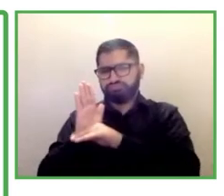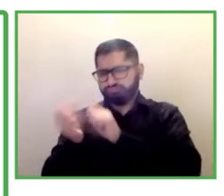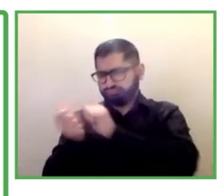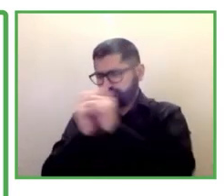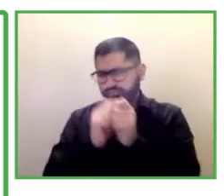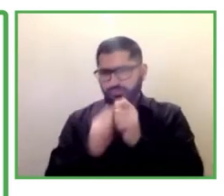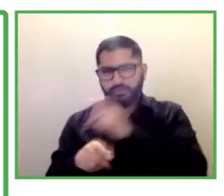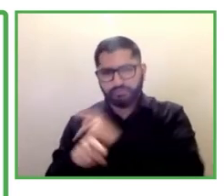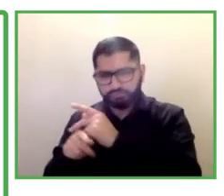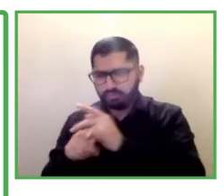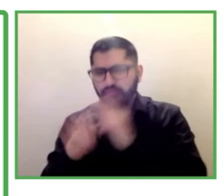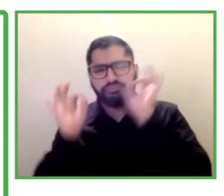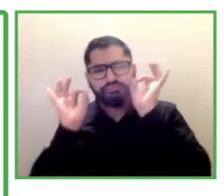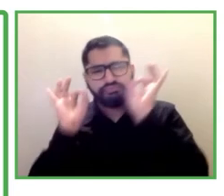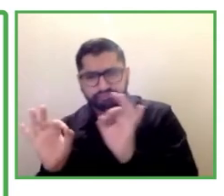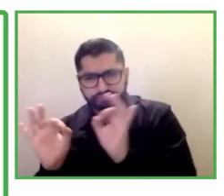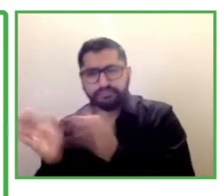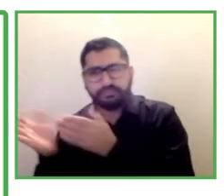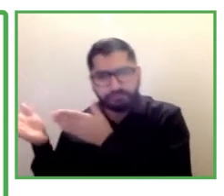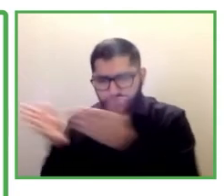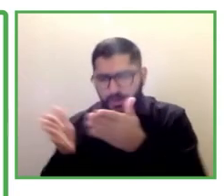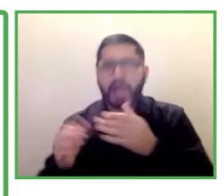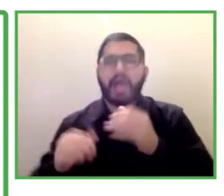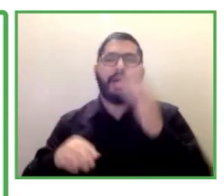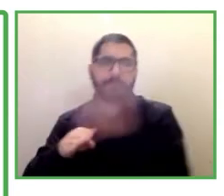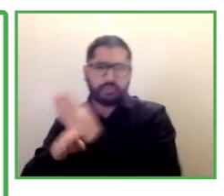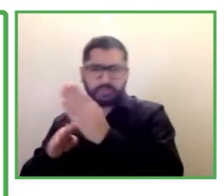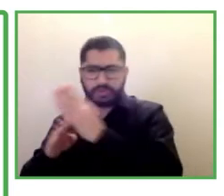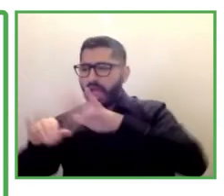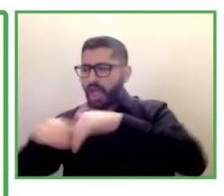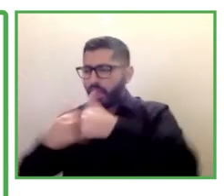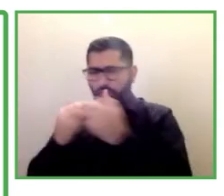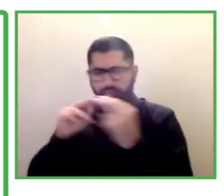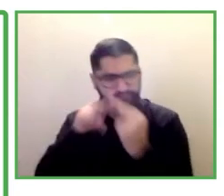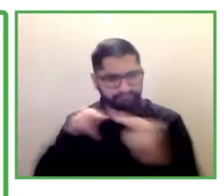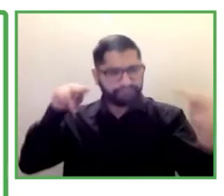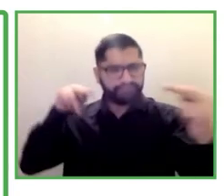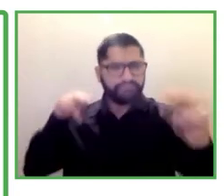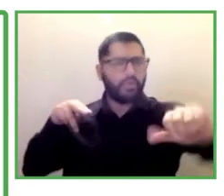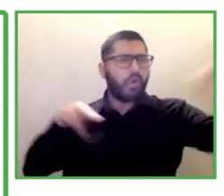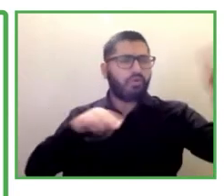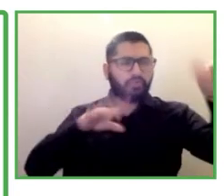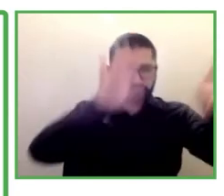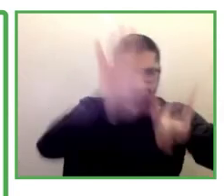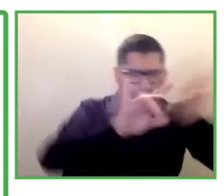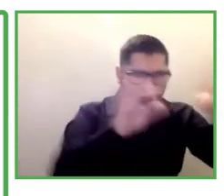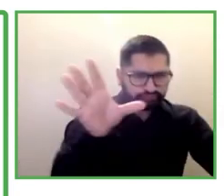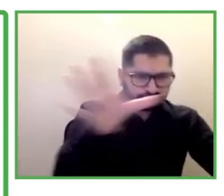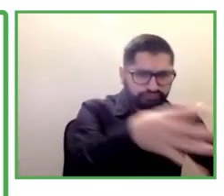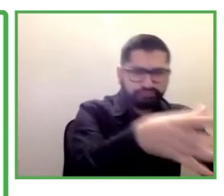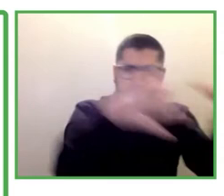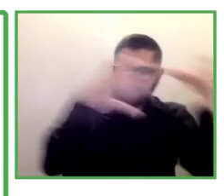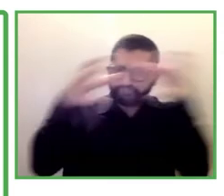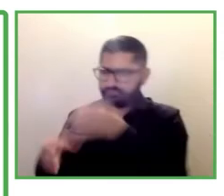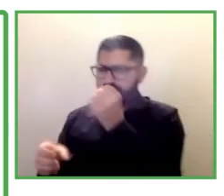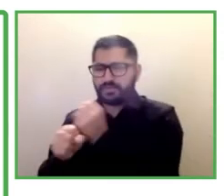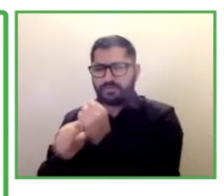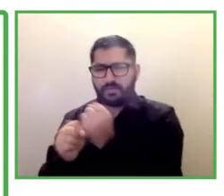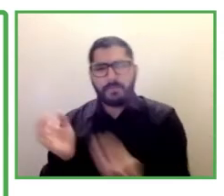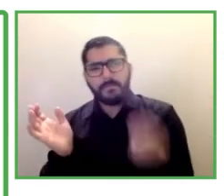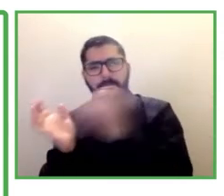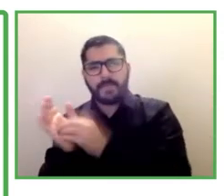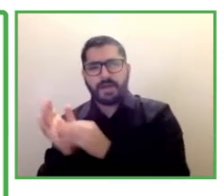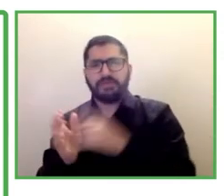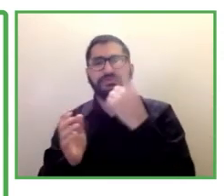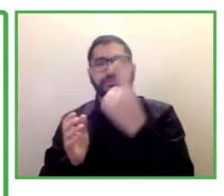100 participantes, alumnos en práctica. Meeting for 11% of grads actually identifying as having